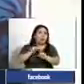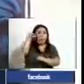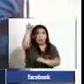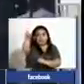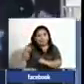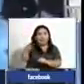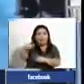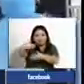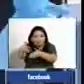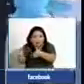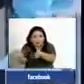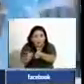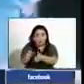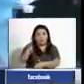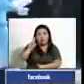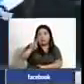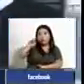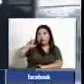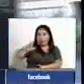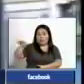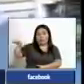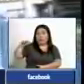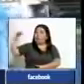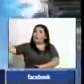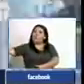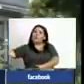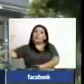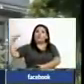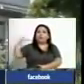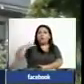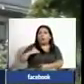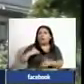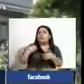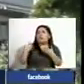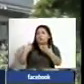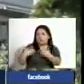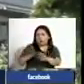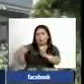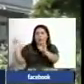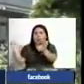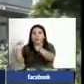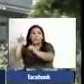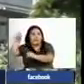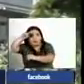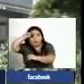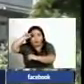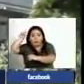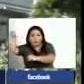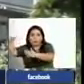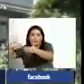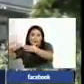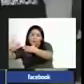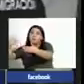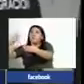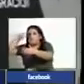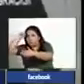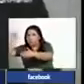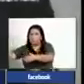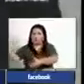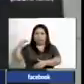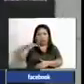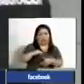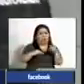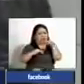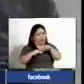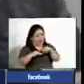contención. El 13 de marzo, Oscar regresó al país luego de sostener una reunión de trabajo en Panamá. La sorpresa para él fue